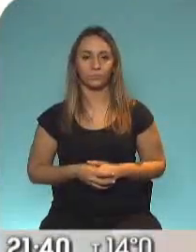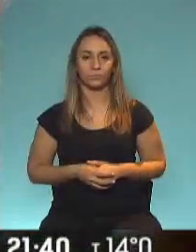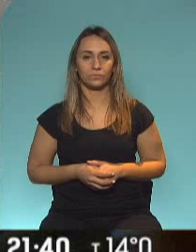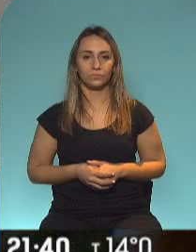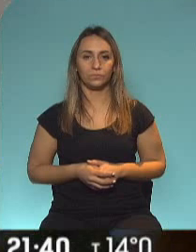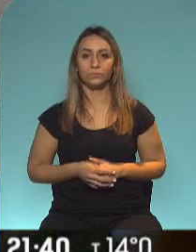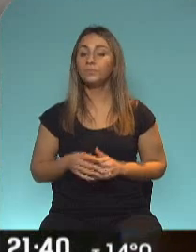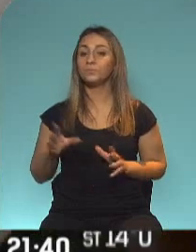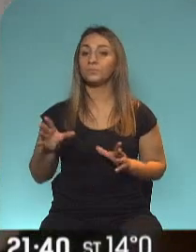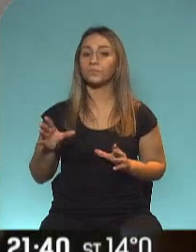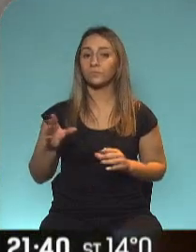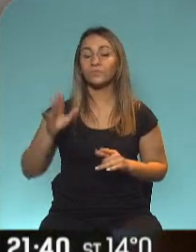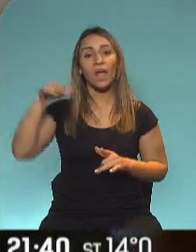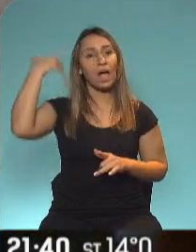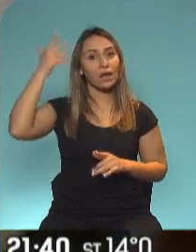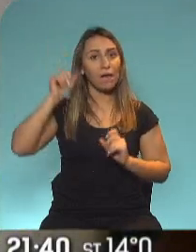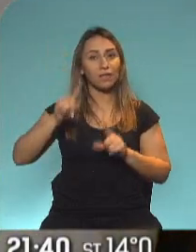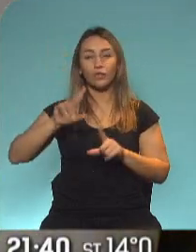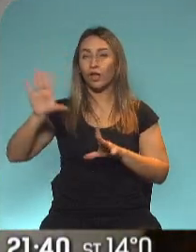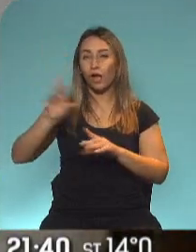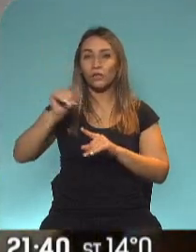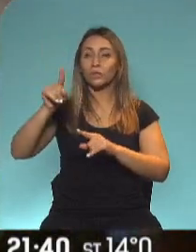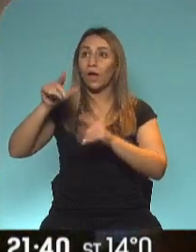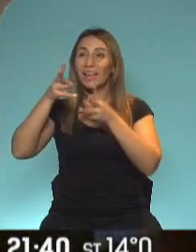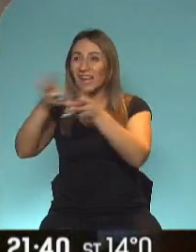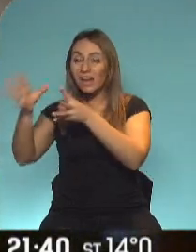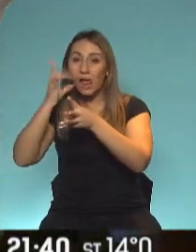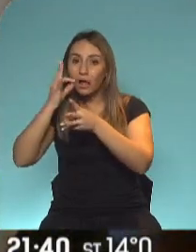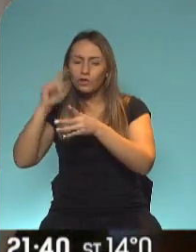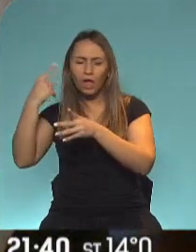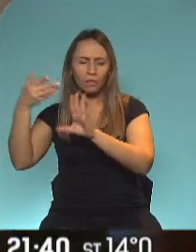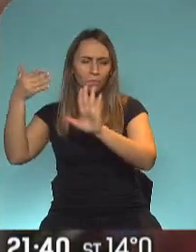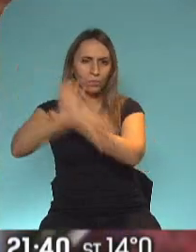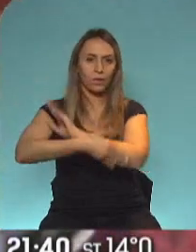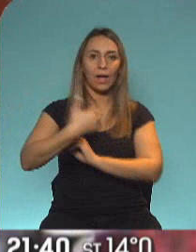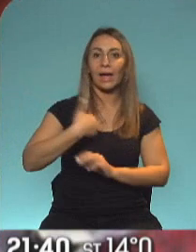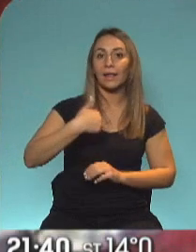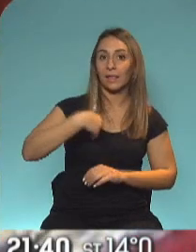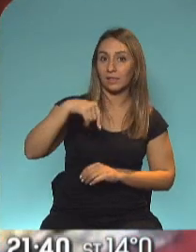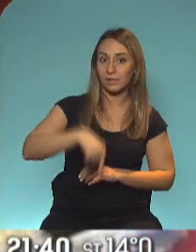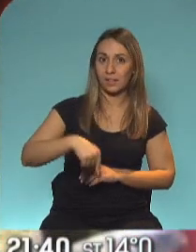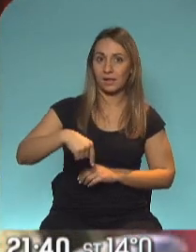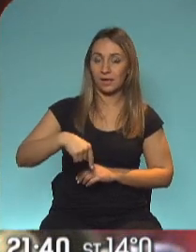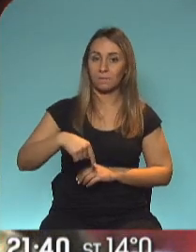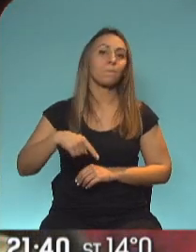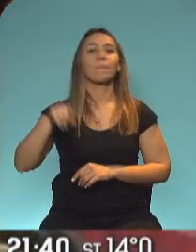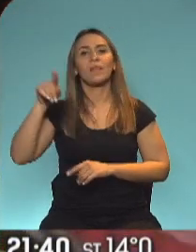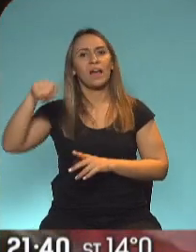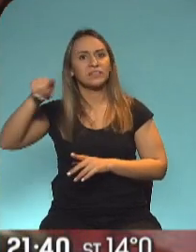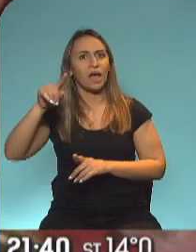Todo el mundo árabe, cuando hay guerra allá, todos vienen a la Argentina. Y todos allá, los viejos toman